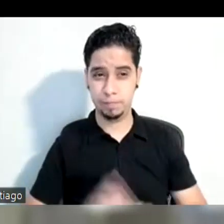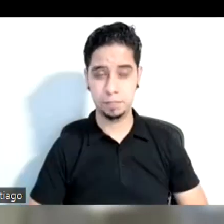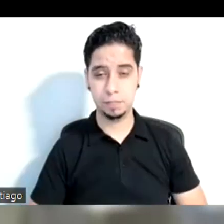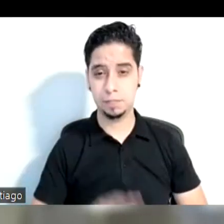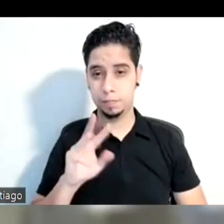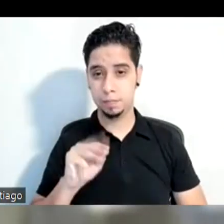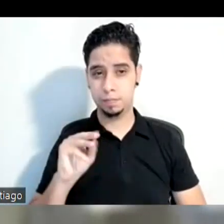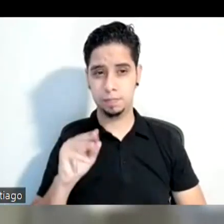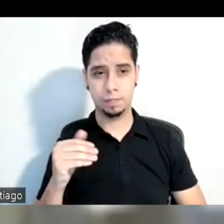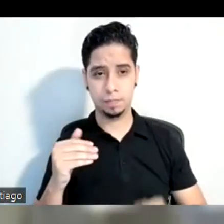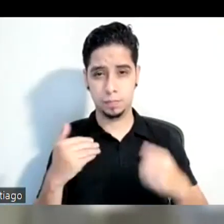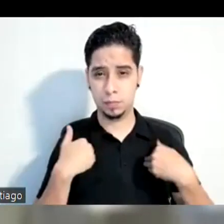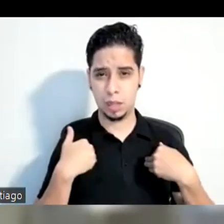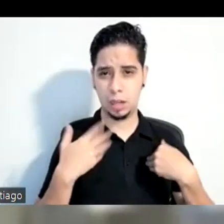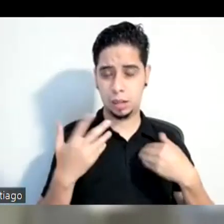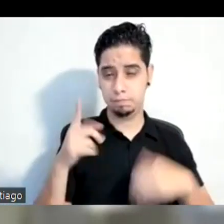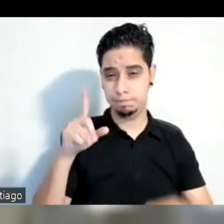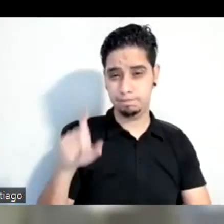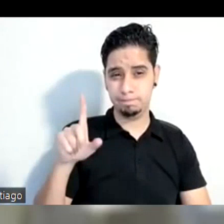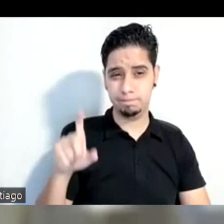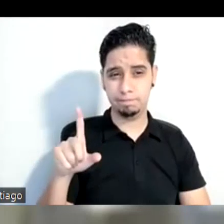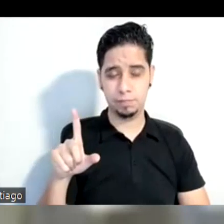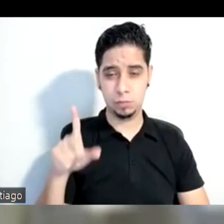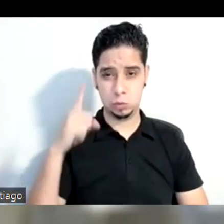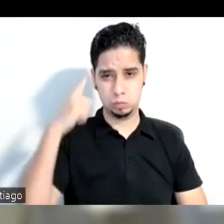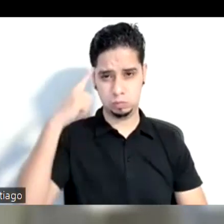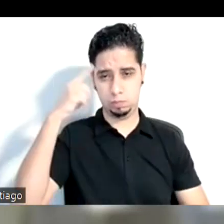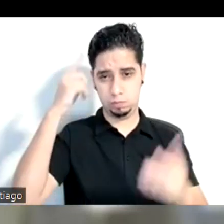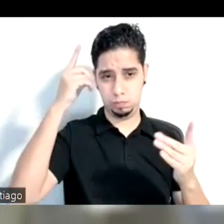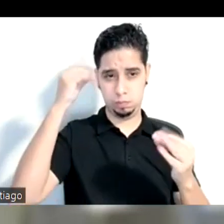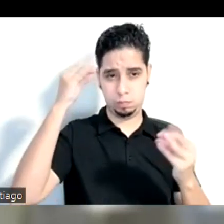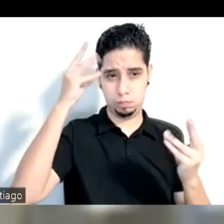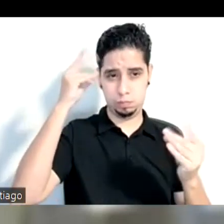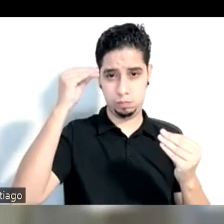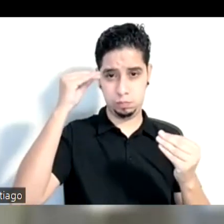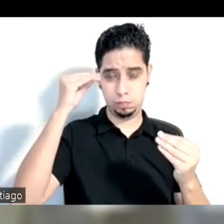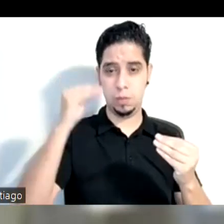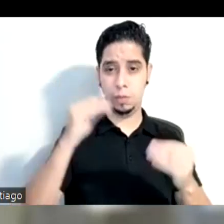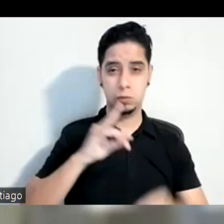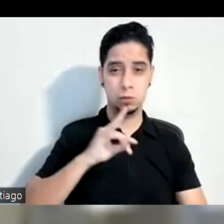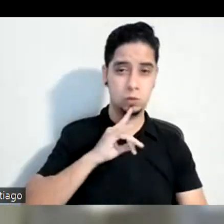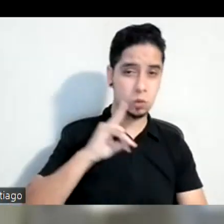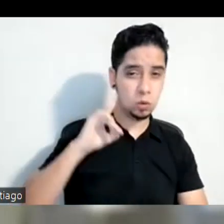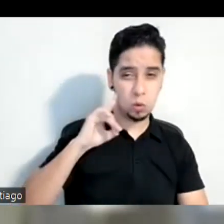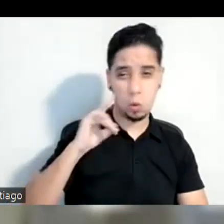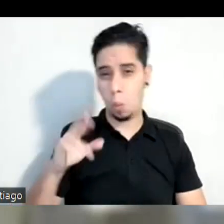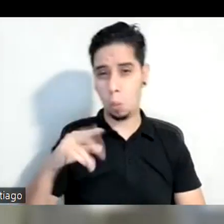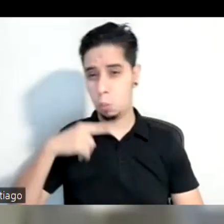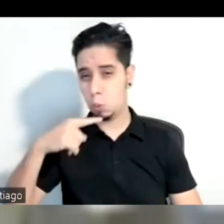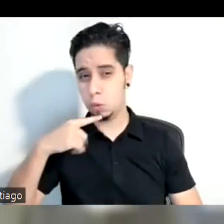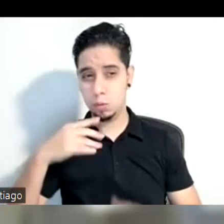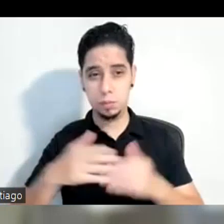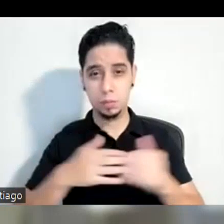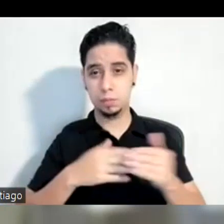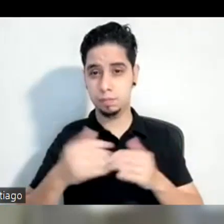No, y yo lo que te estaba preguntando, o sea, que me quedo como pensando, ¿sordo o no? O sea, si hay una persona, si hay una